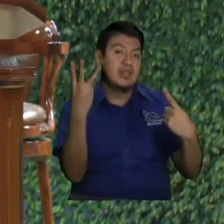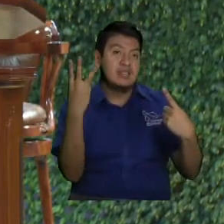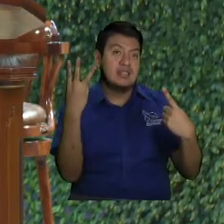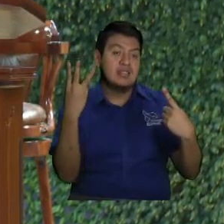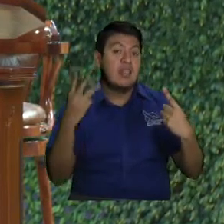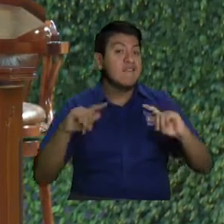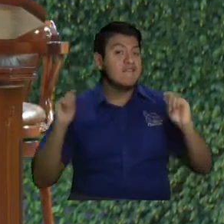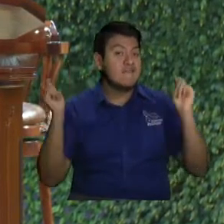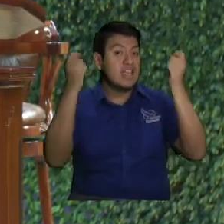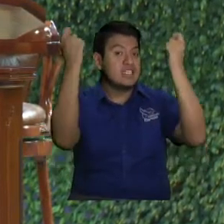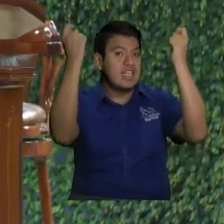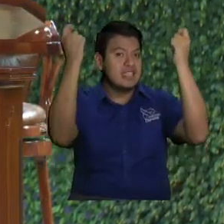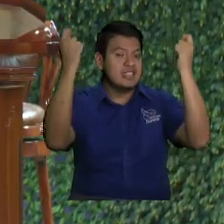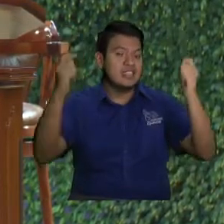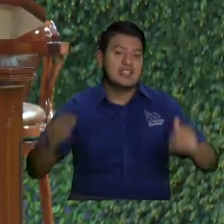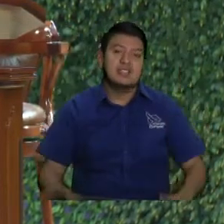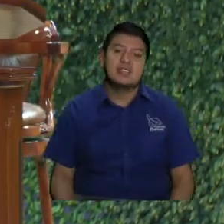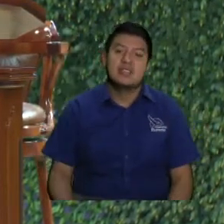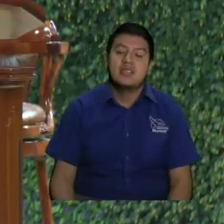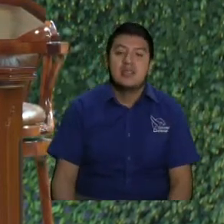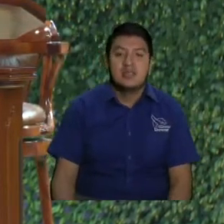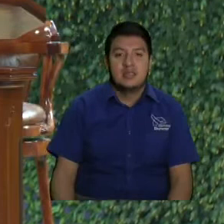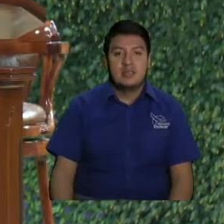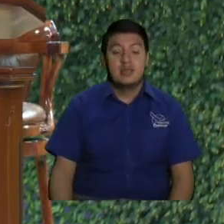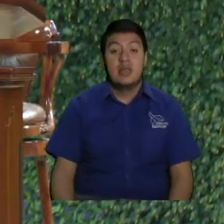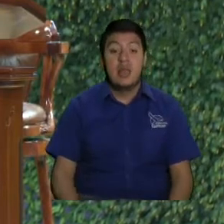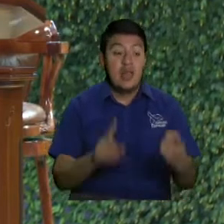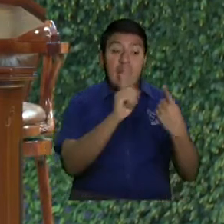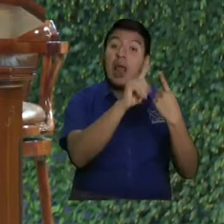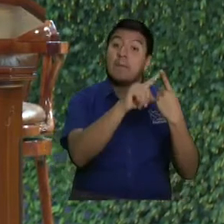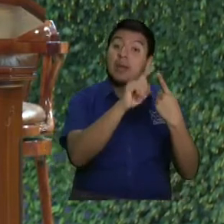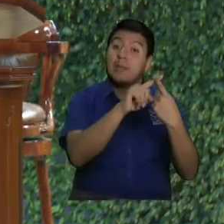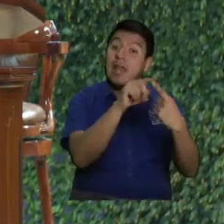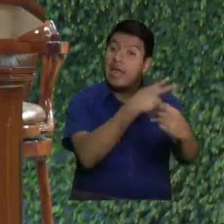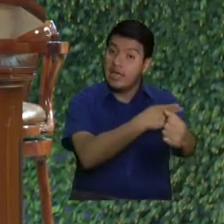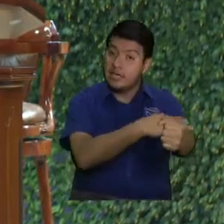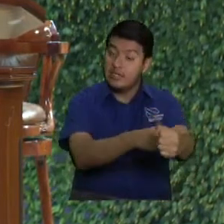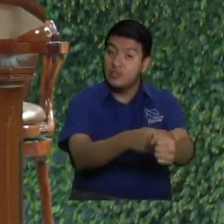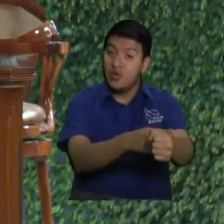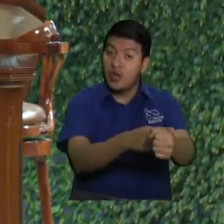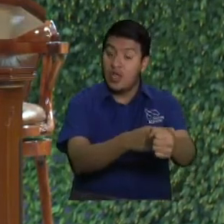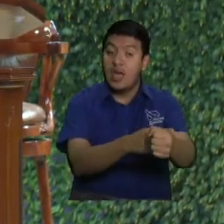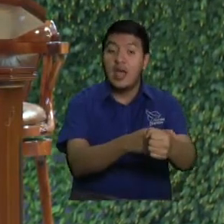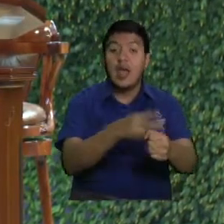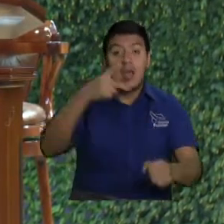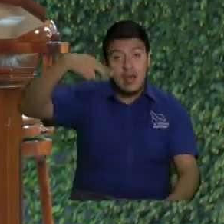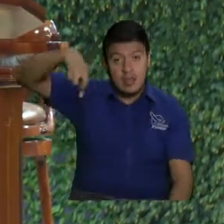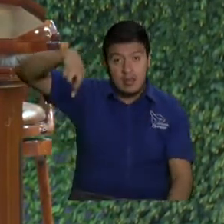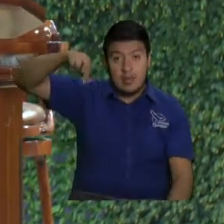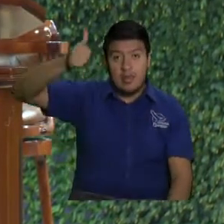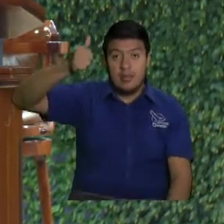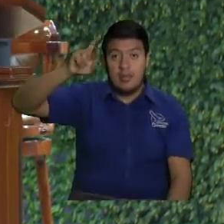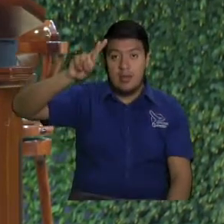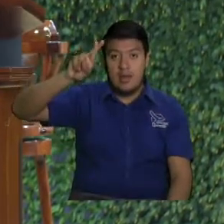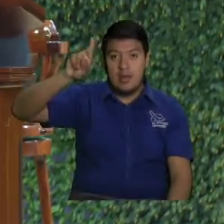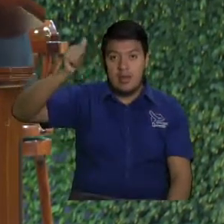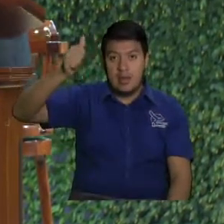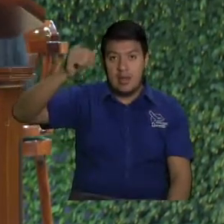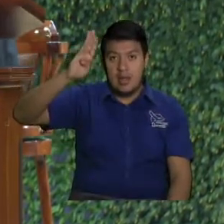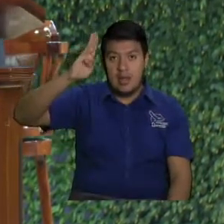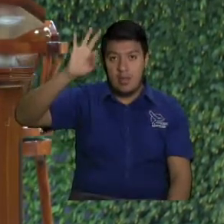la fiesta del Padre, la fiesta del Hijo y la fiesta del Espíritu Santo. La fiesta del Padre es cuando el Hijo pródigo regresa, la fiesta del Hijo